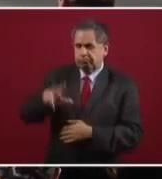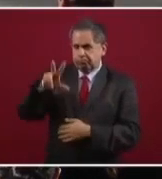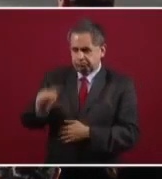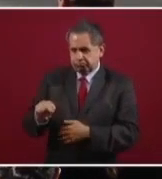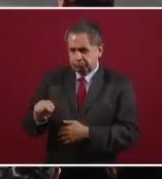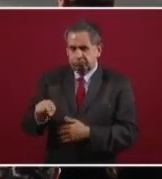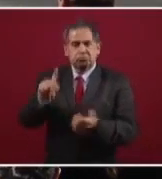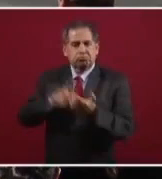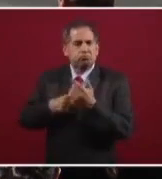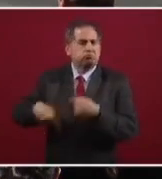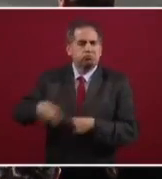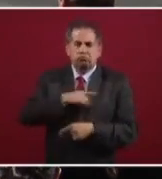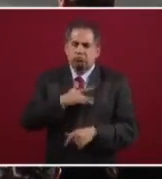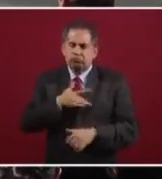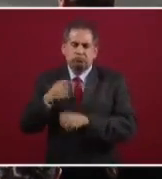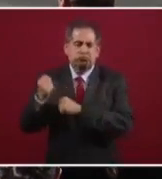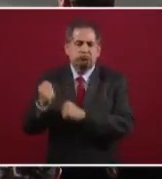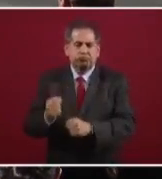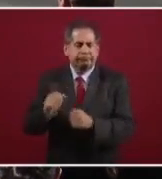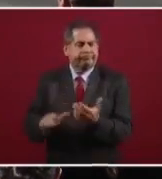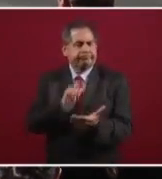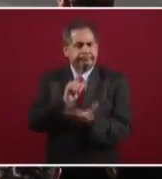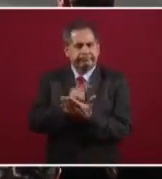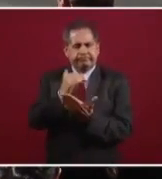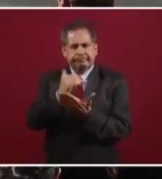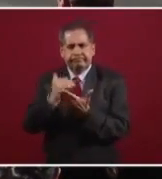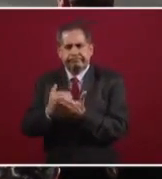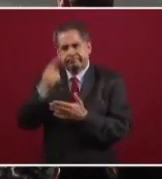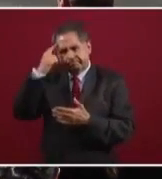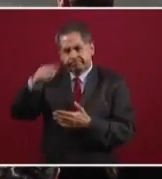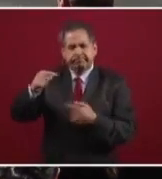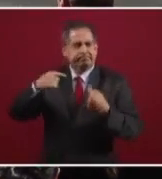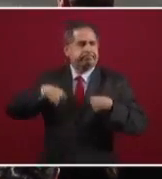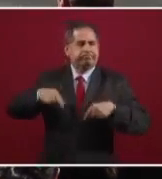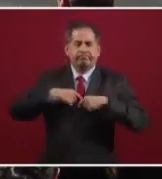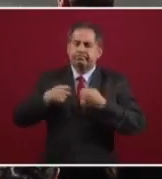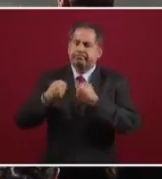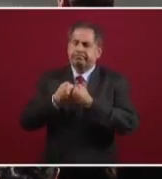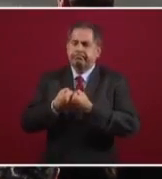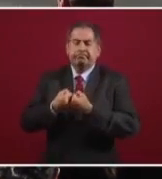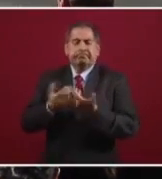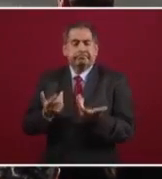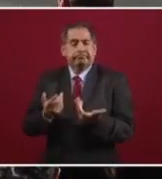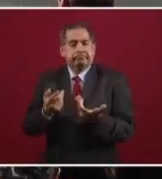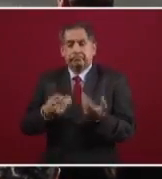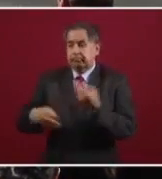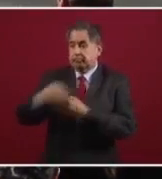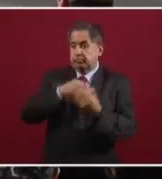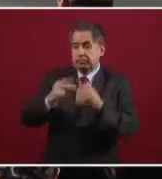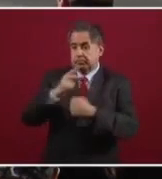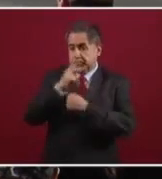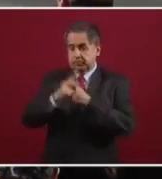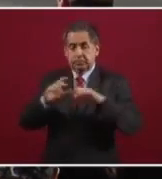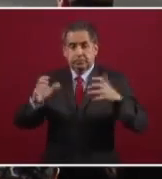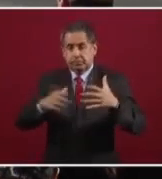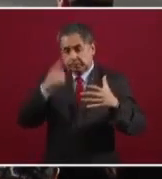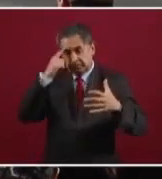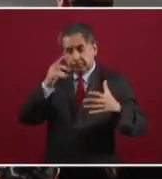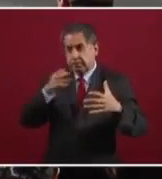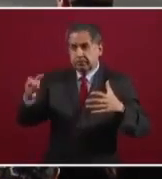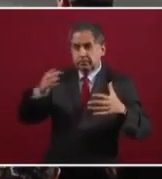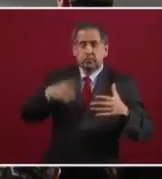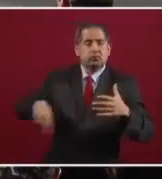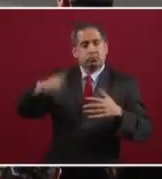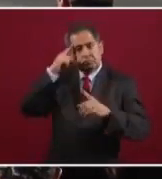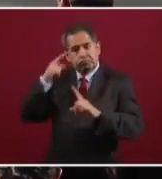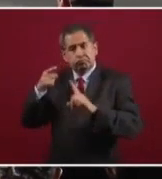nosotros fortaleceremos nuestras leyes y protegeremos nuestras fronteras a todos los países del hemisferio occidental.